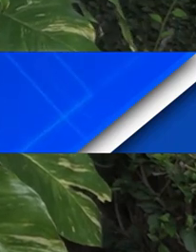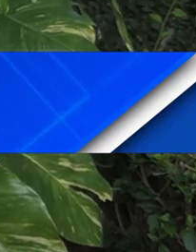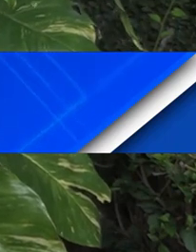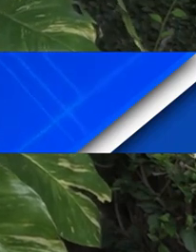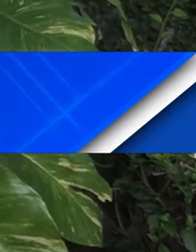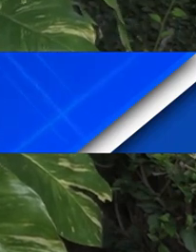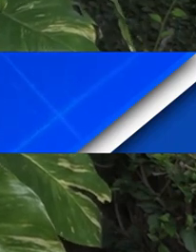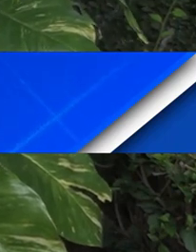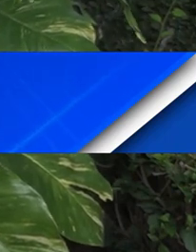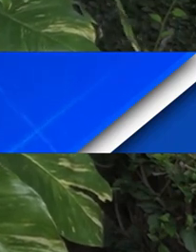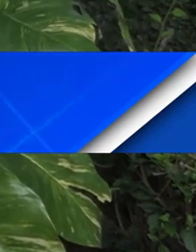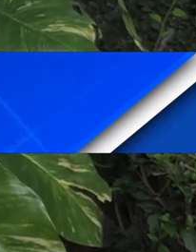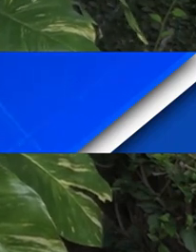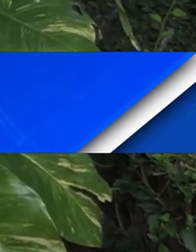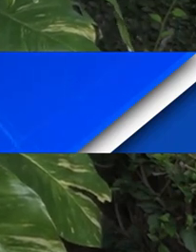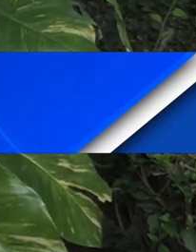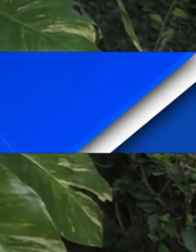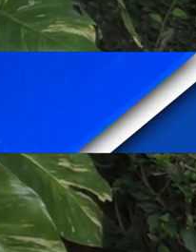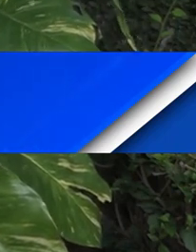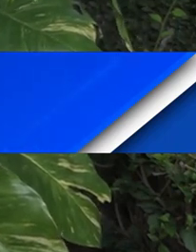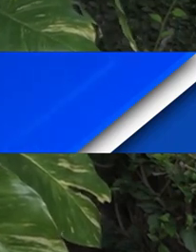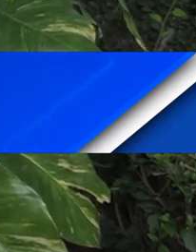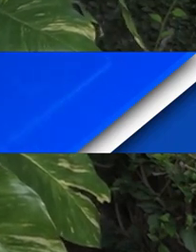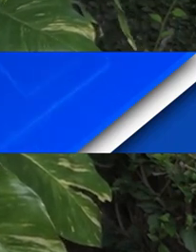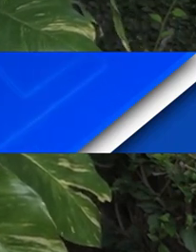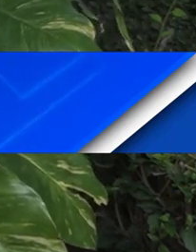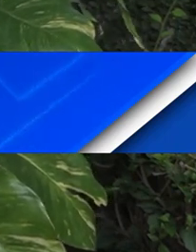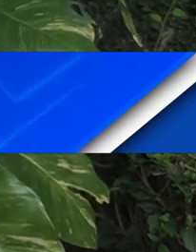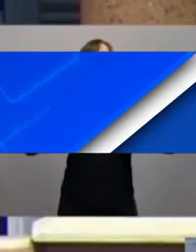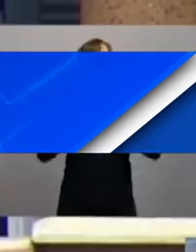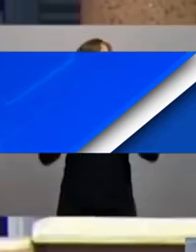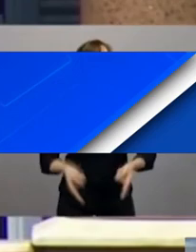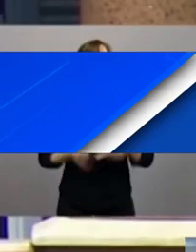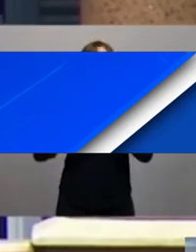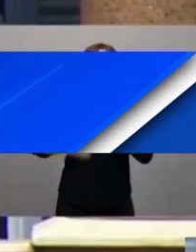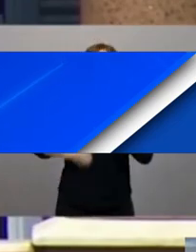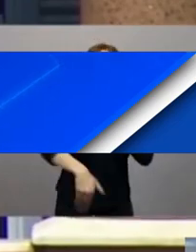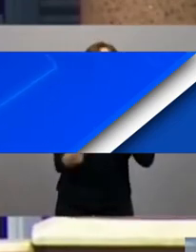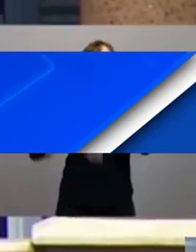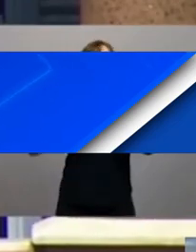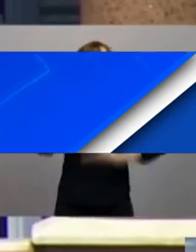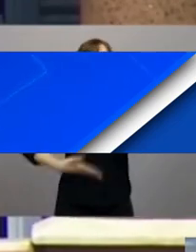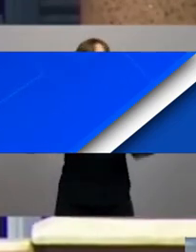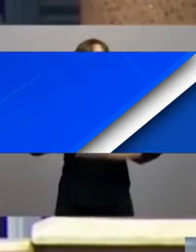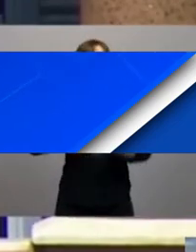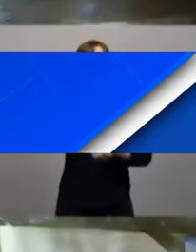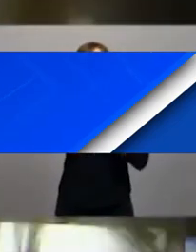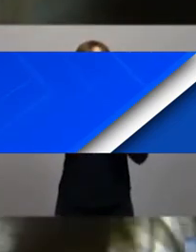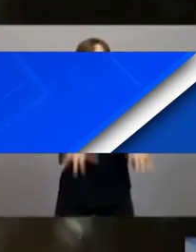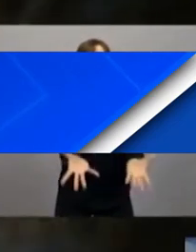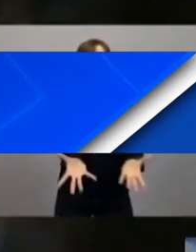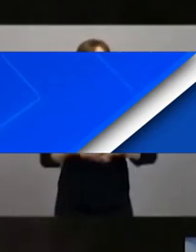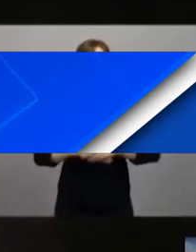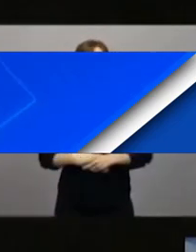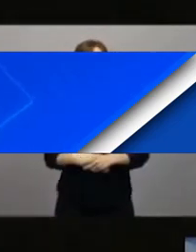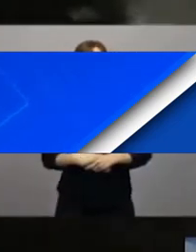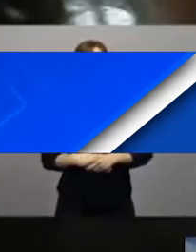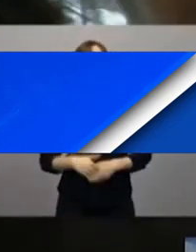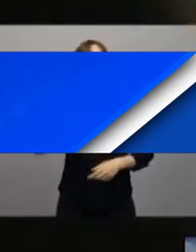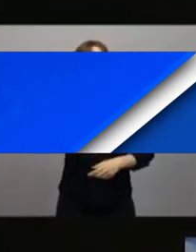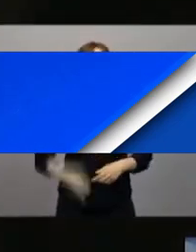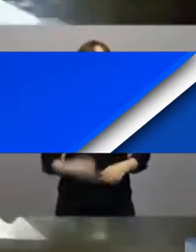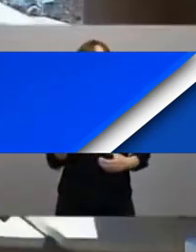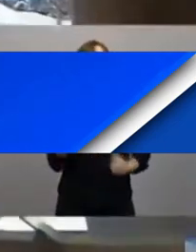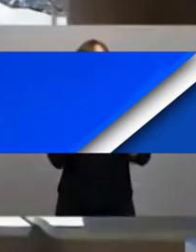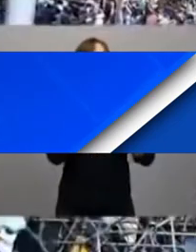del país, dándole, encomendándole el poder a una persona que es nueva, que es